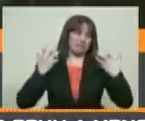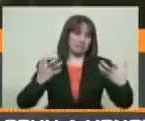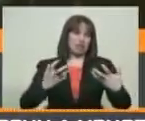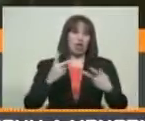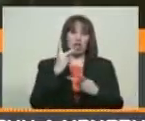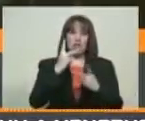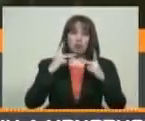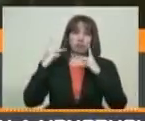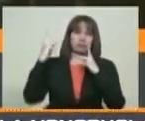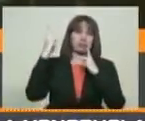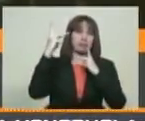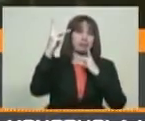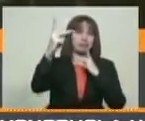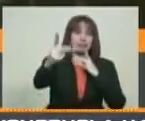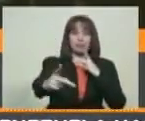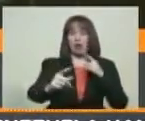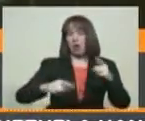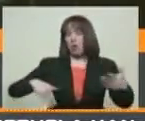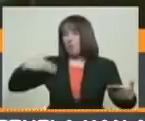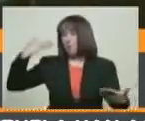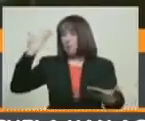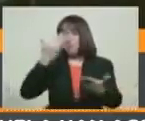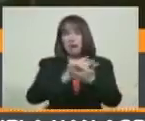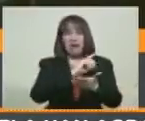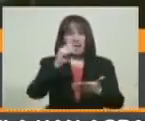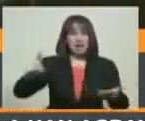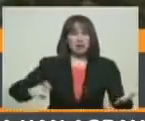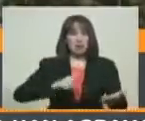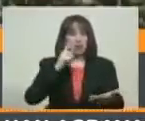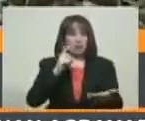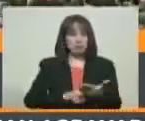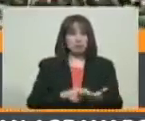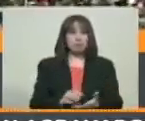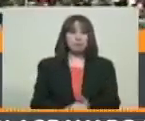2 kilómetros de gente de punta a punta en Acarigua.